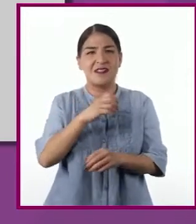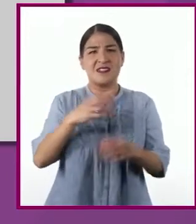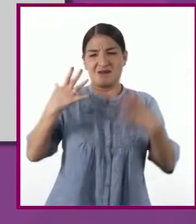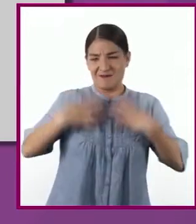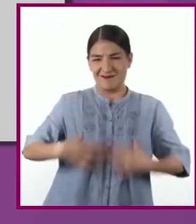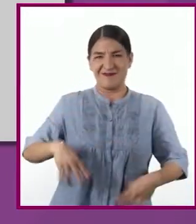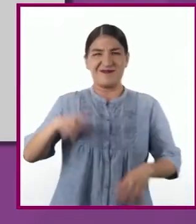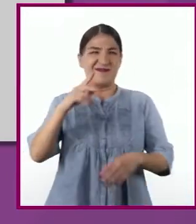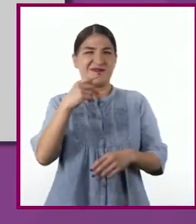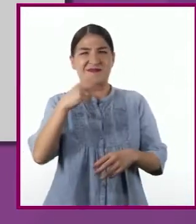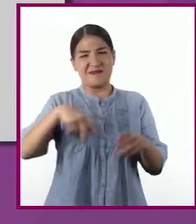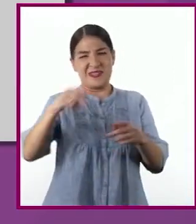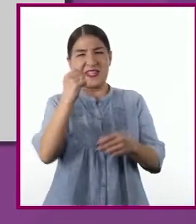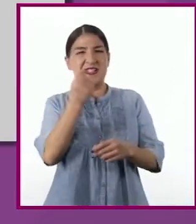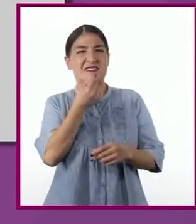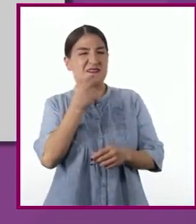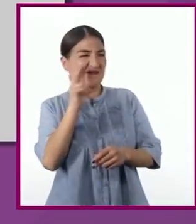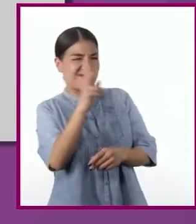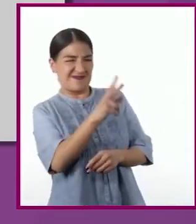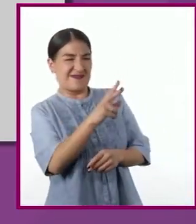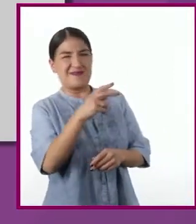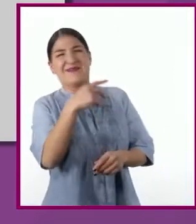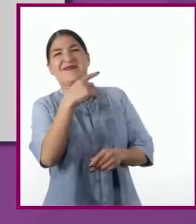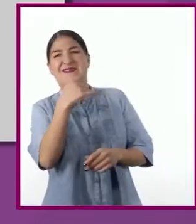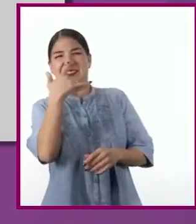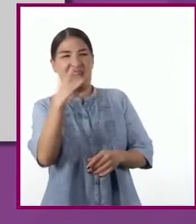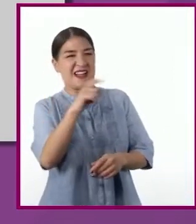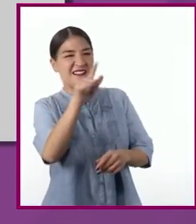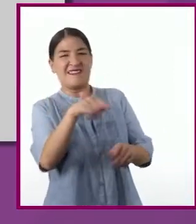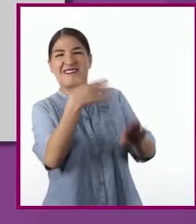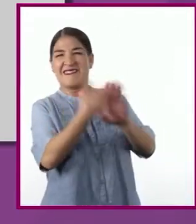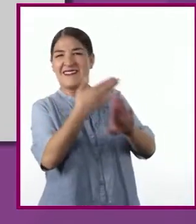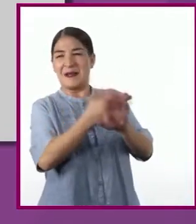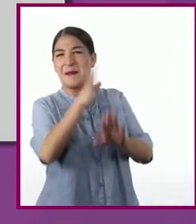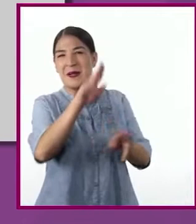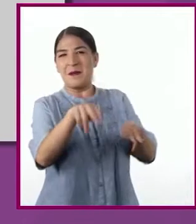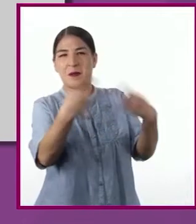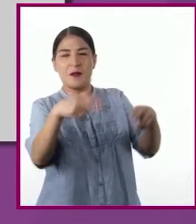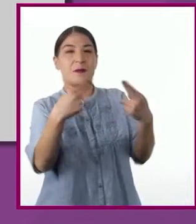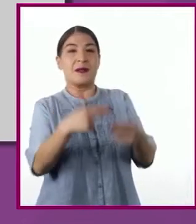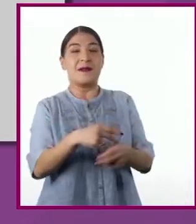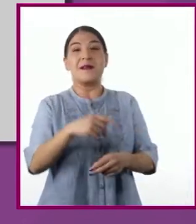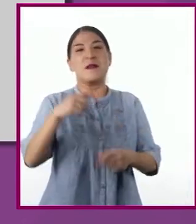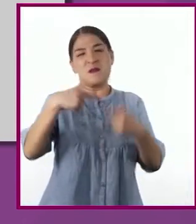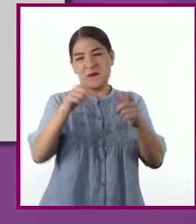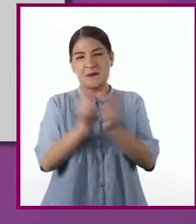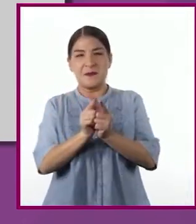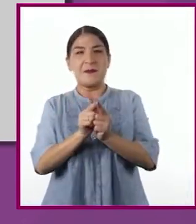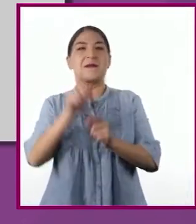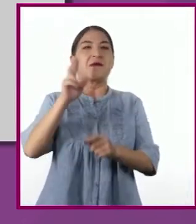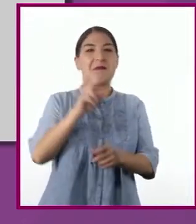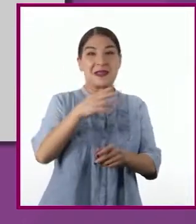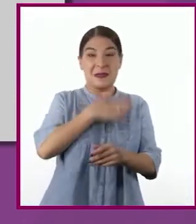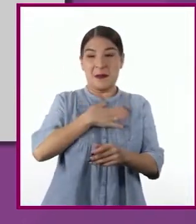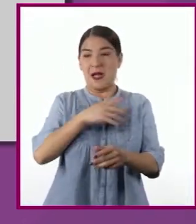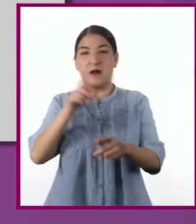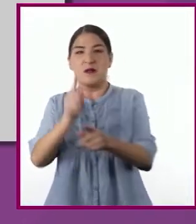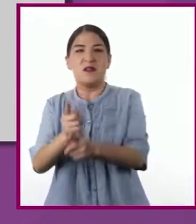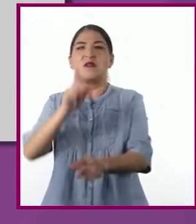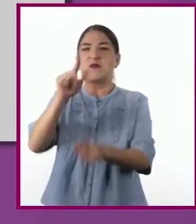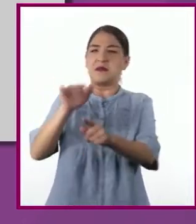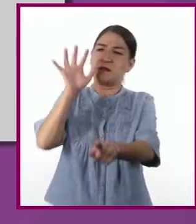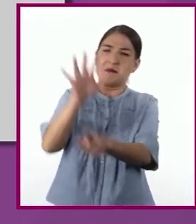miraron raro y comenzaron a hacer bromas. Un grupo de adolescentes la abordó en el baño y la agredió por usar esta